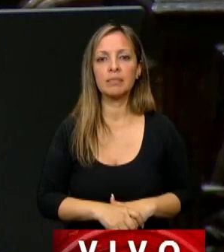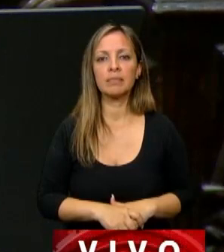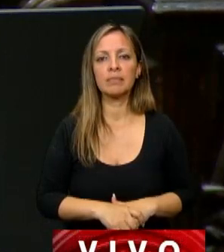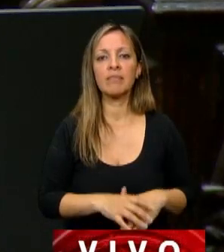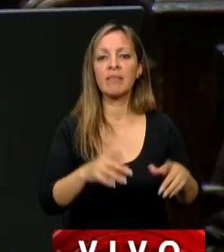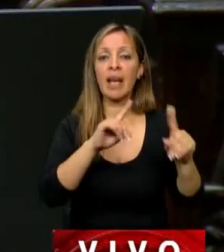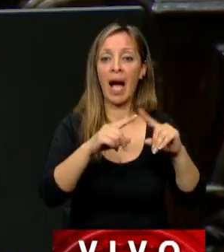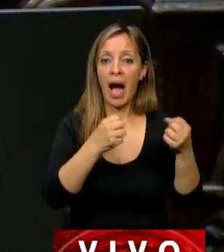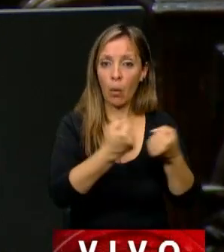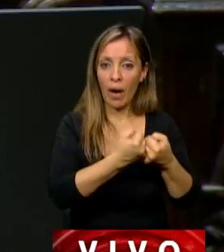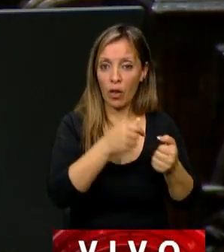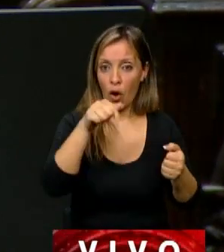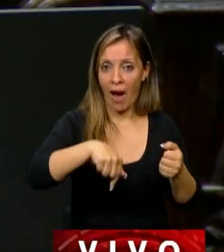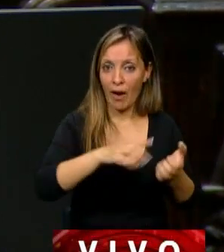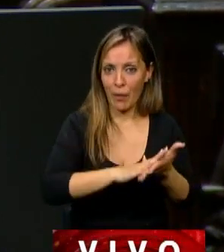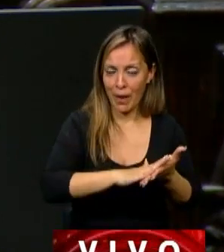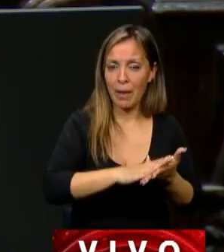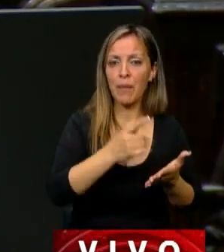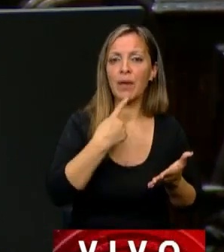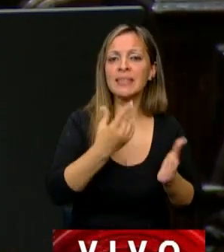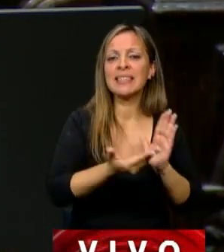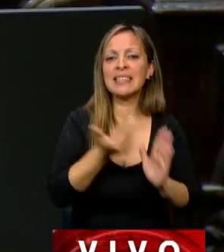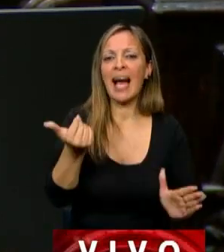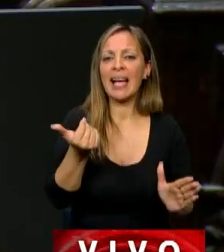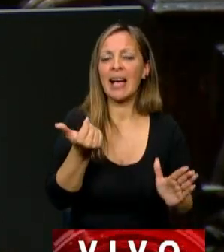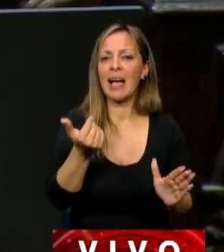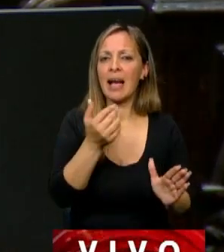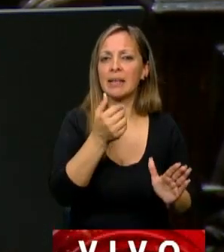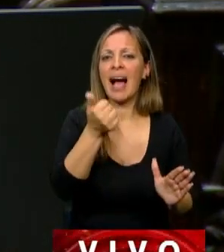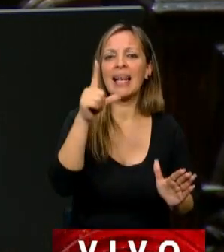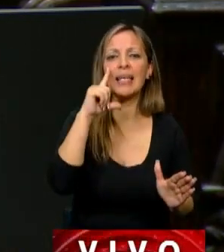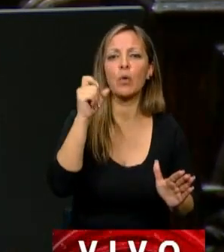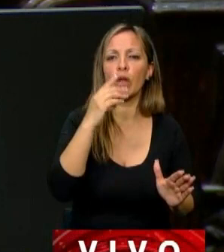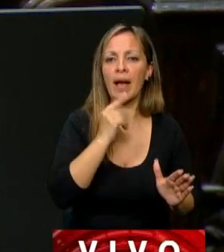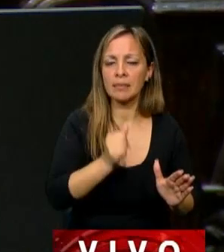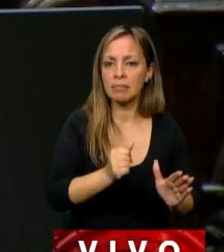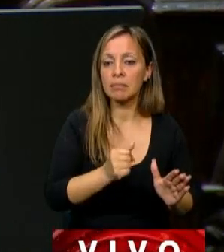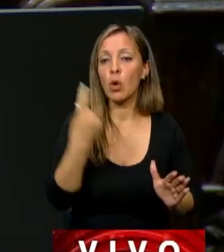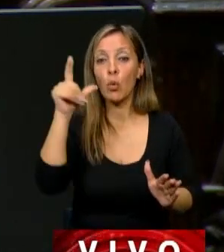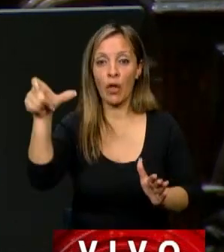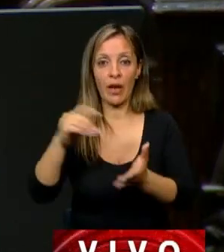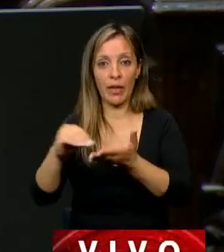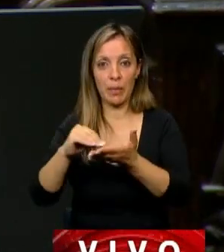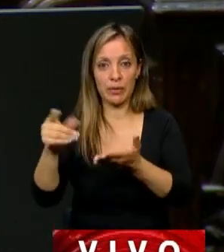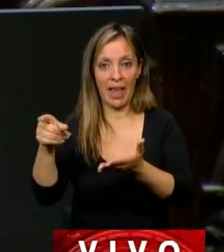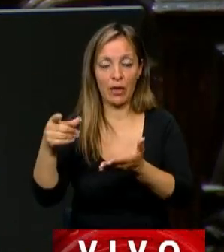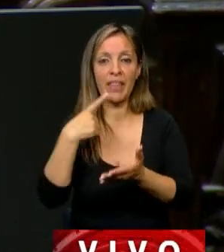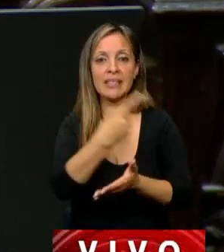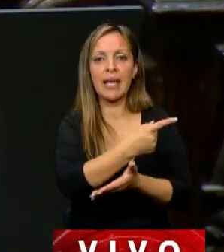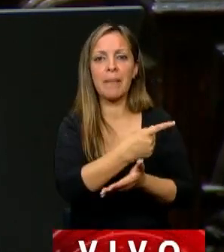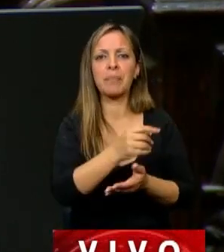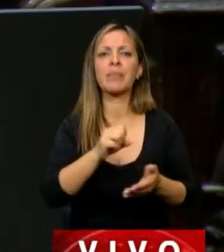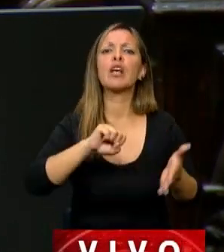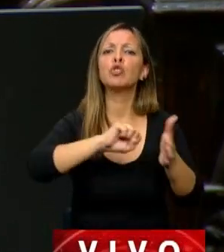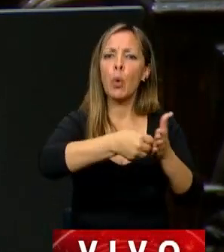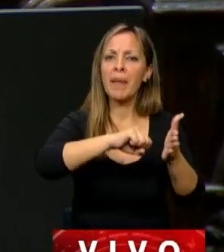Elimina la baja de alícuotas, ya no la suspende. Entonces, uno de los diputados del oficialismo decía, se ha suspendido